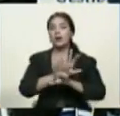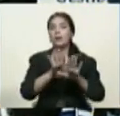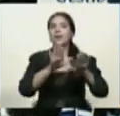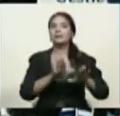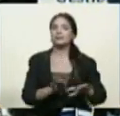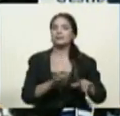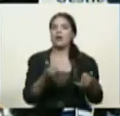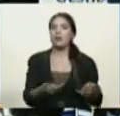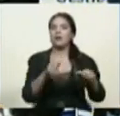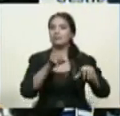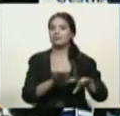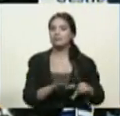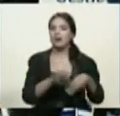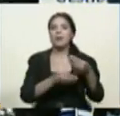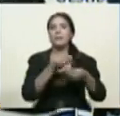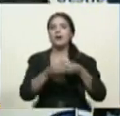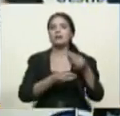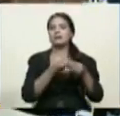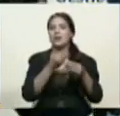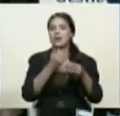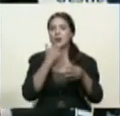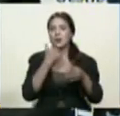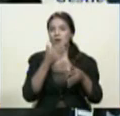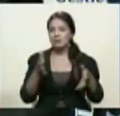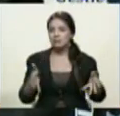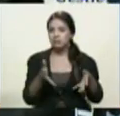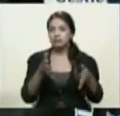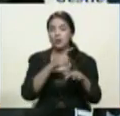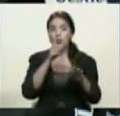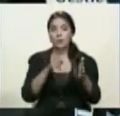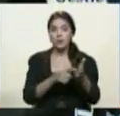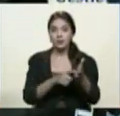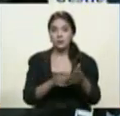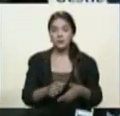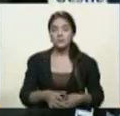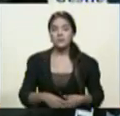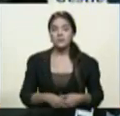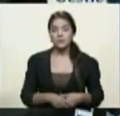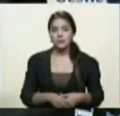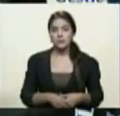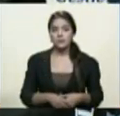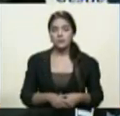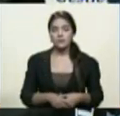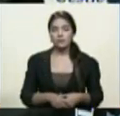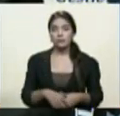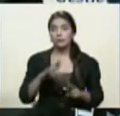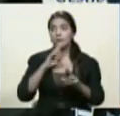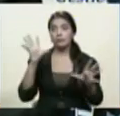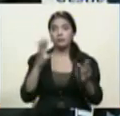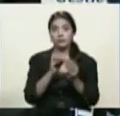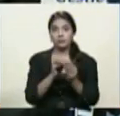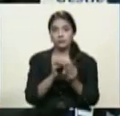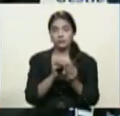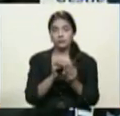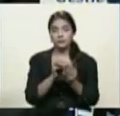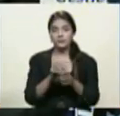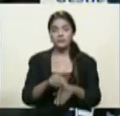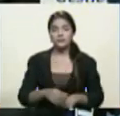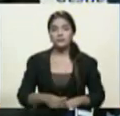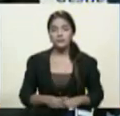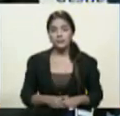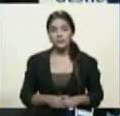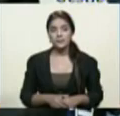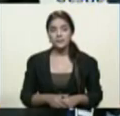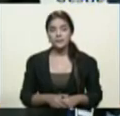en la elaboración compulsiva verdad de actos conclusivos en el